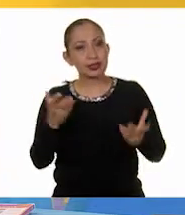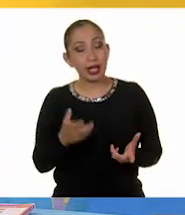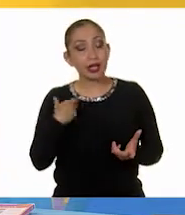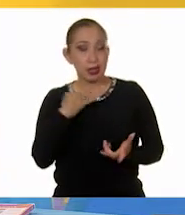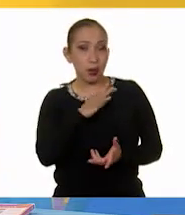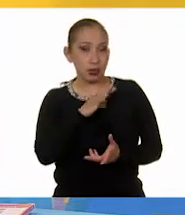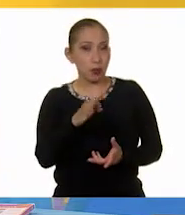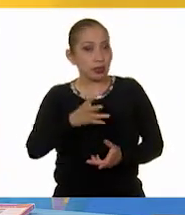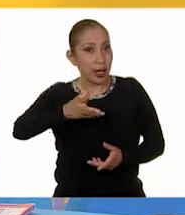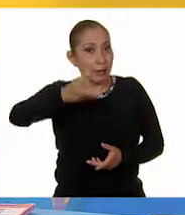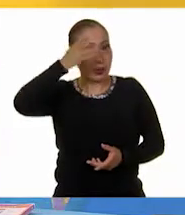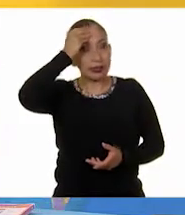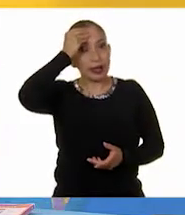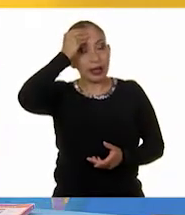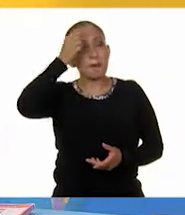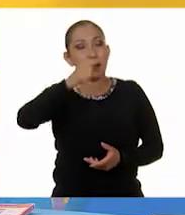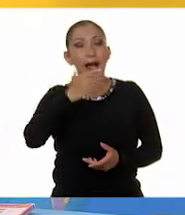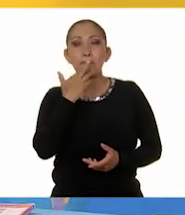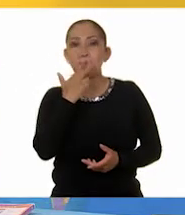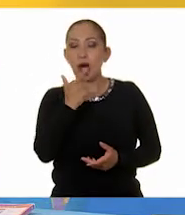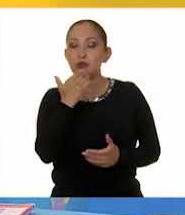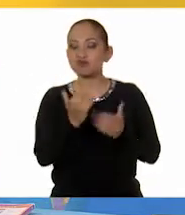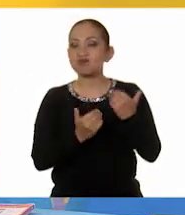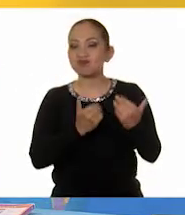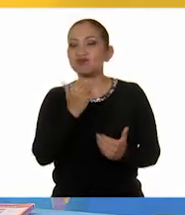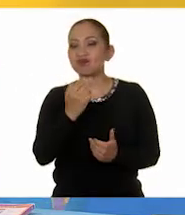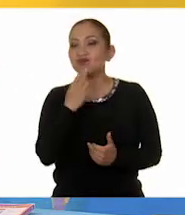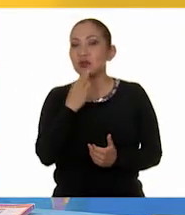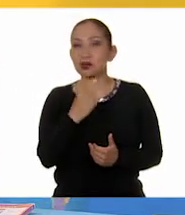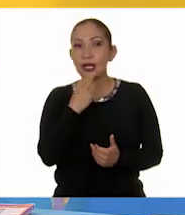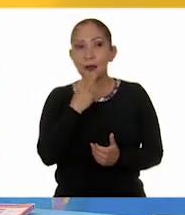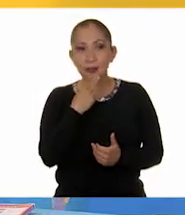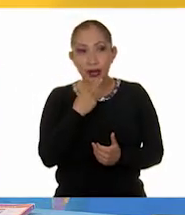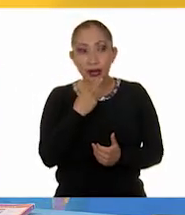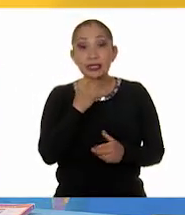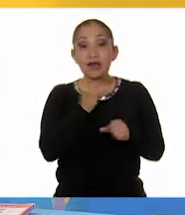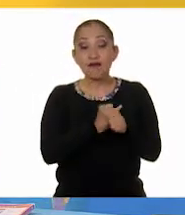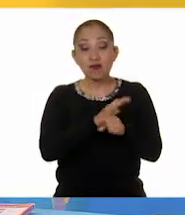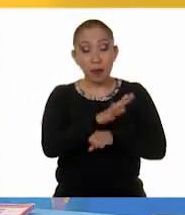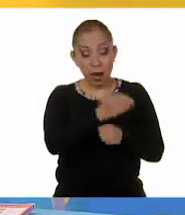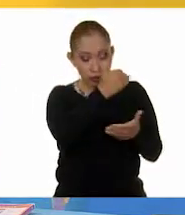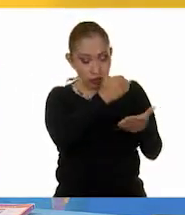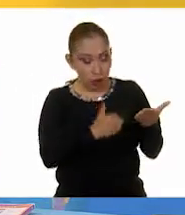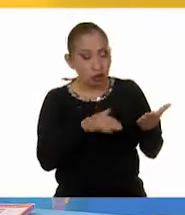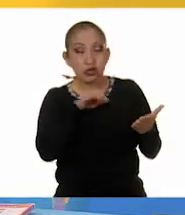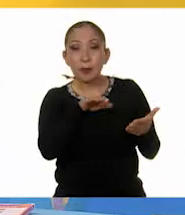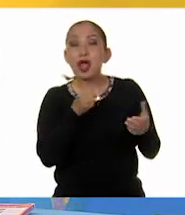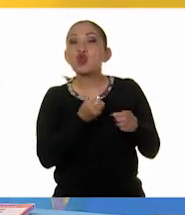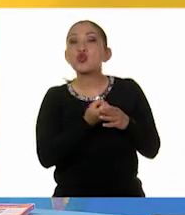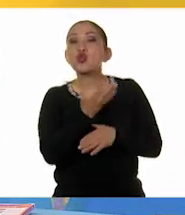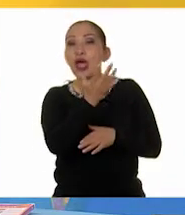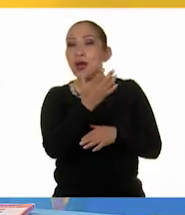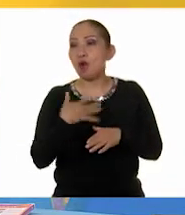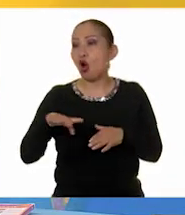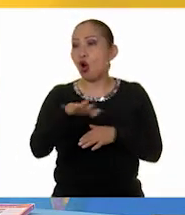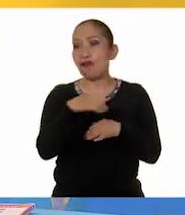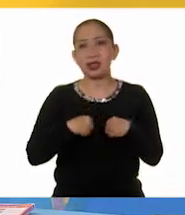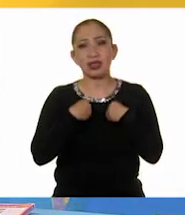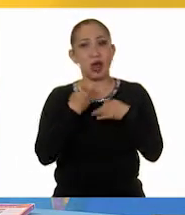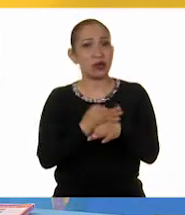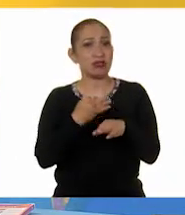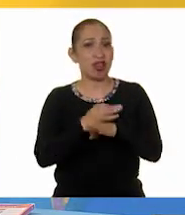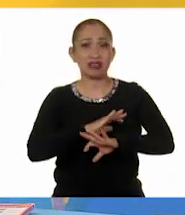oportunidad de aprender. Para hacerlo mejor también, utilizaremos información relacionada con la nueva normalidad que vivimos